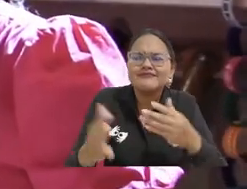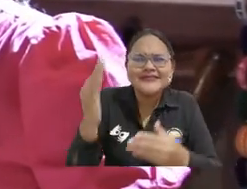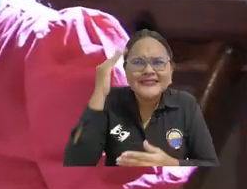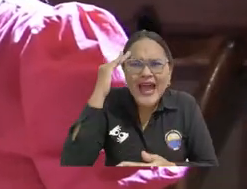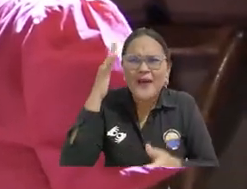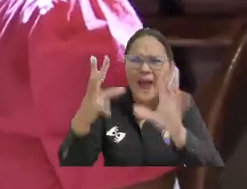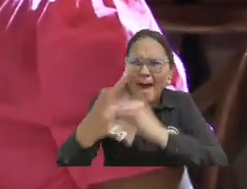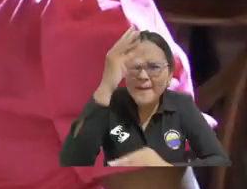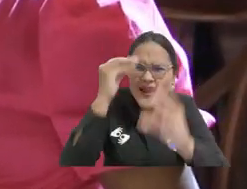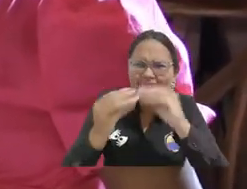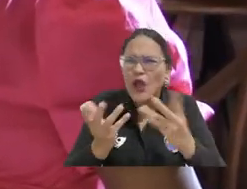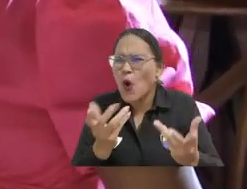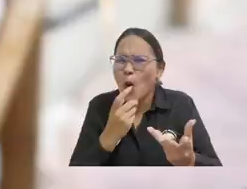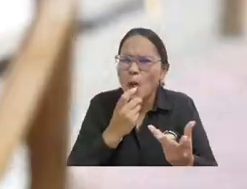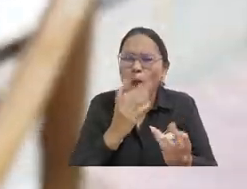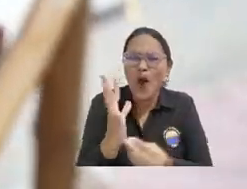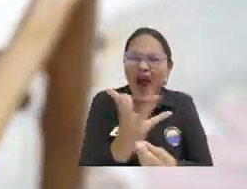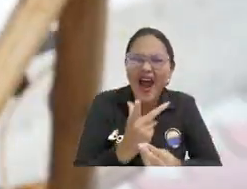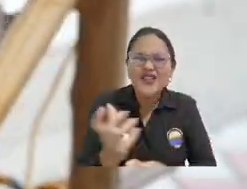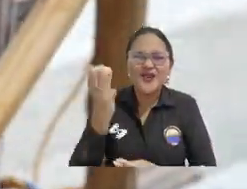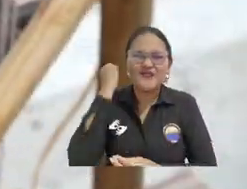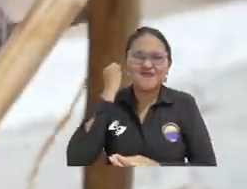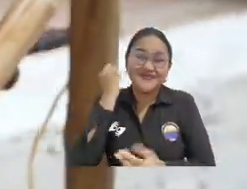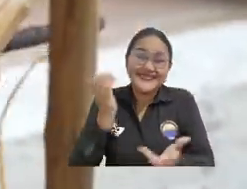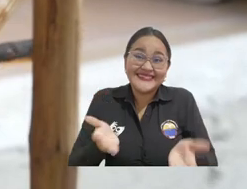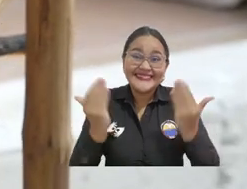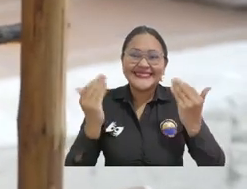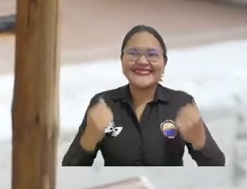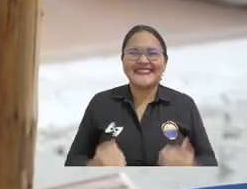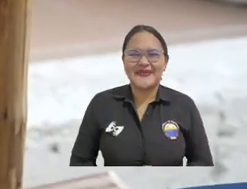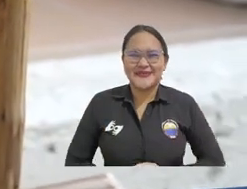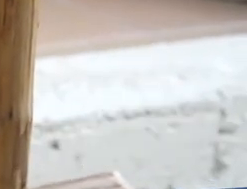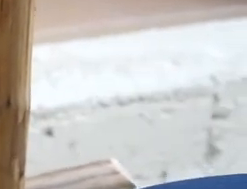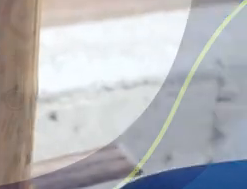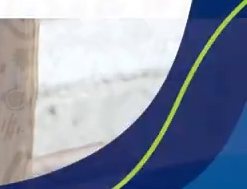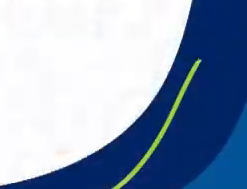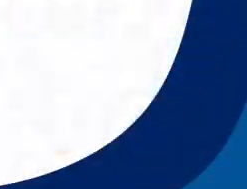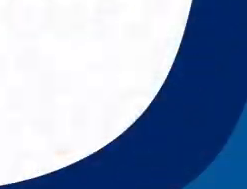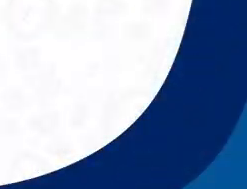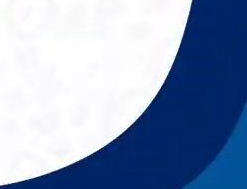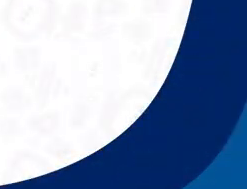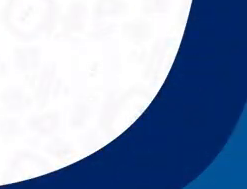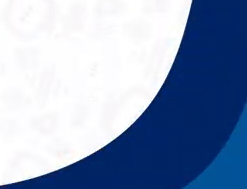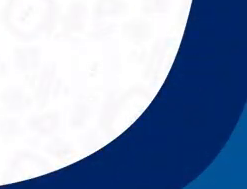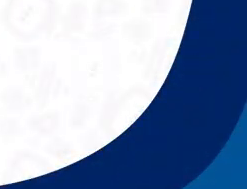de diálogo, de saberes y prácticas frente a la artesanía ancestral.